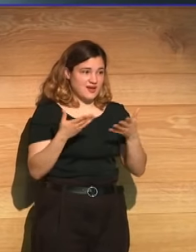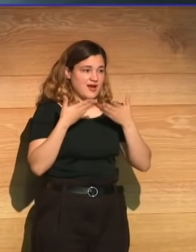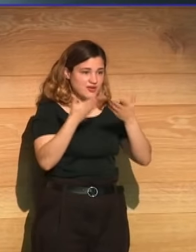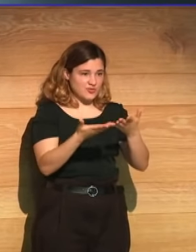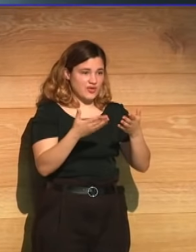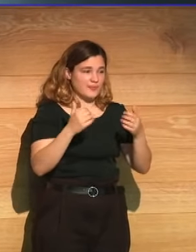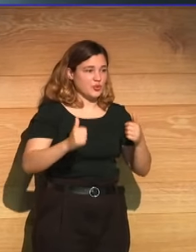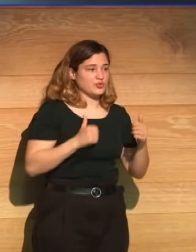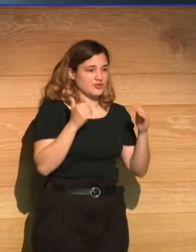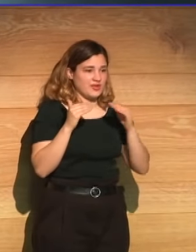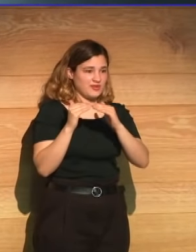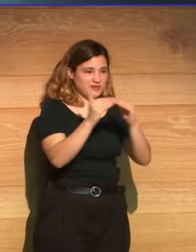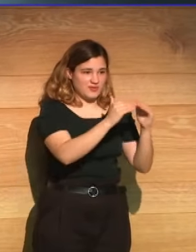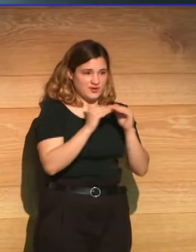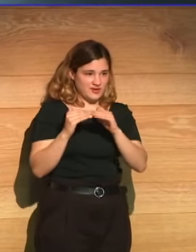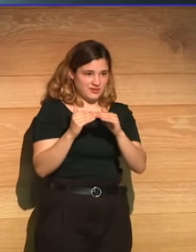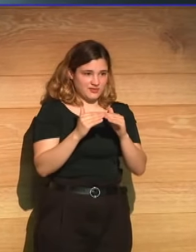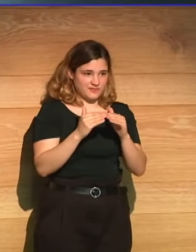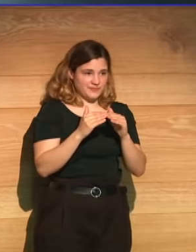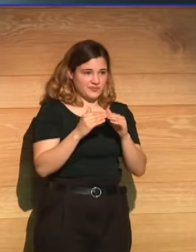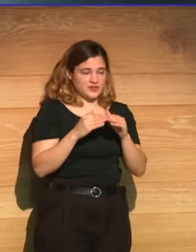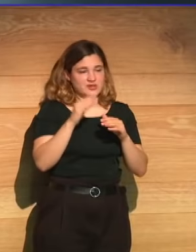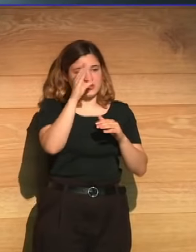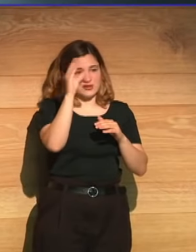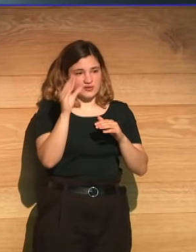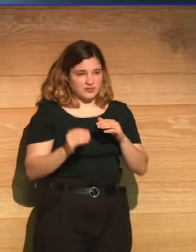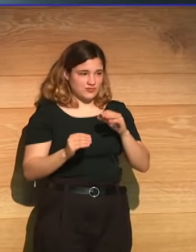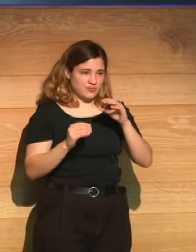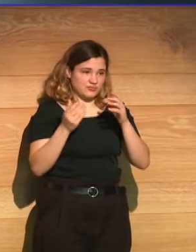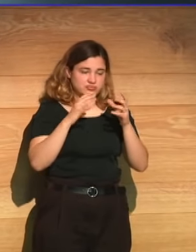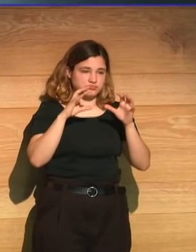oportunidades, hace que desaparezcan las fronteras territoriales, o sea,